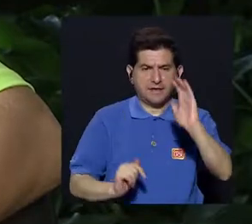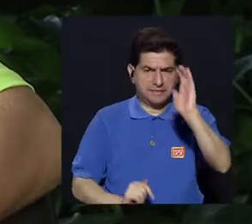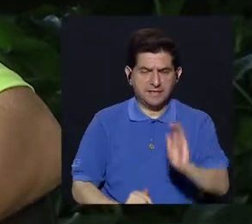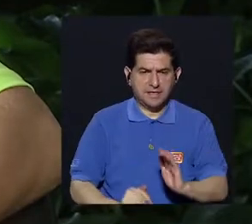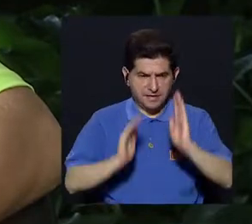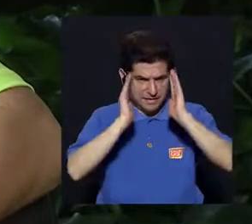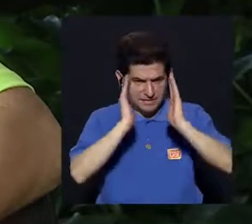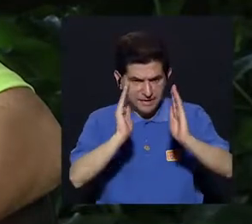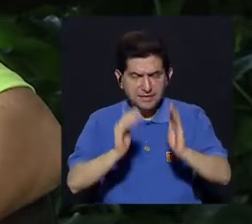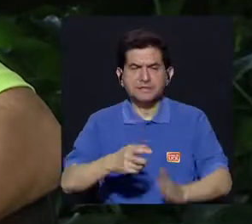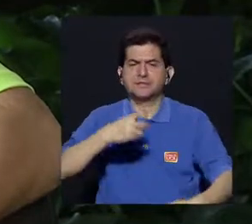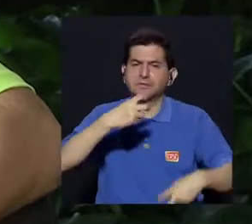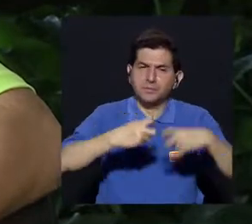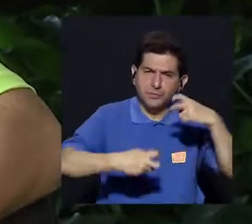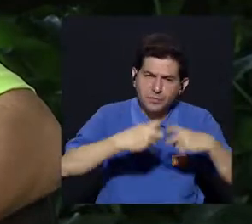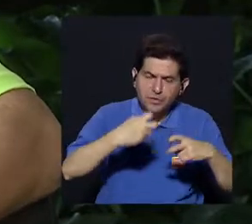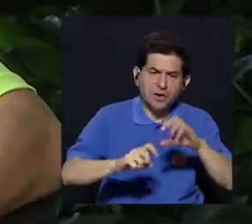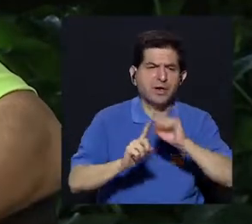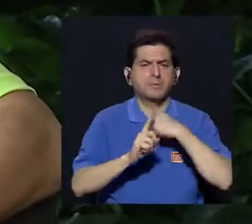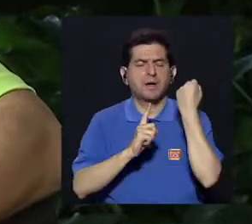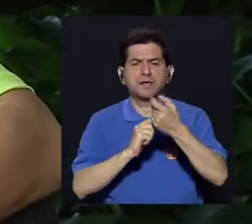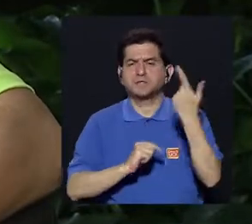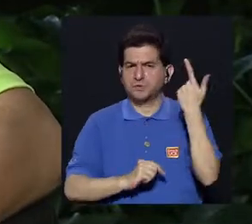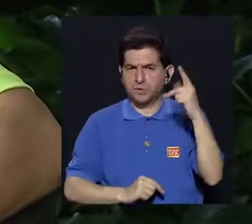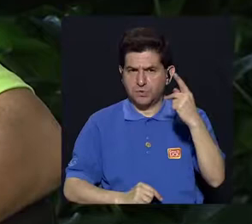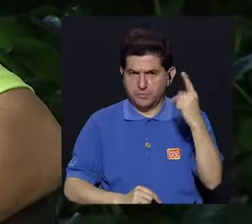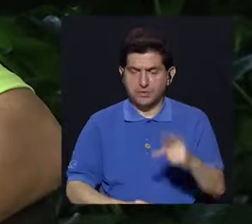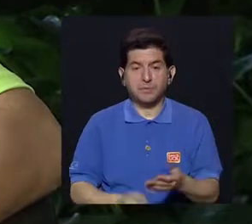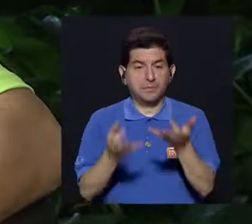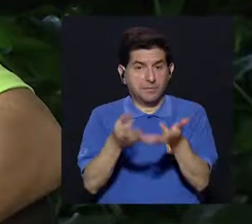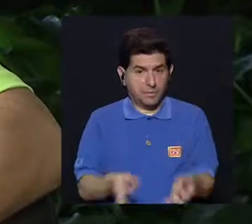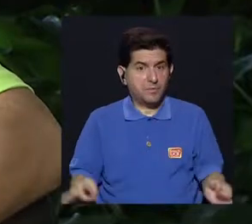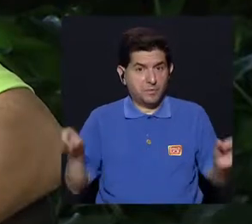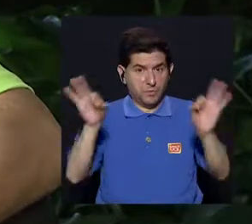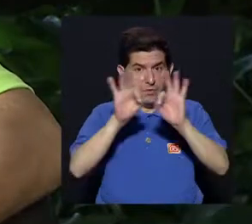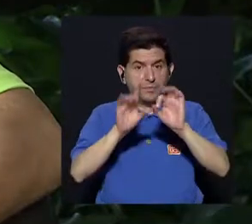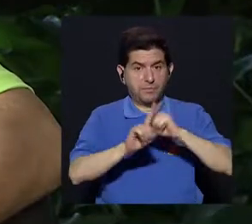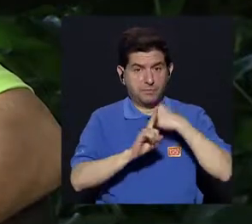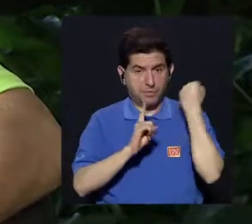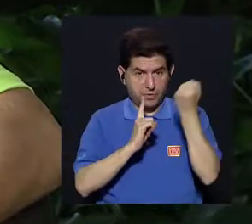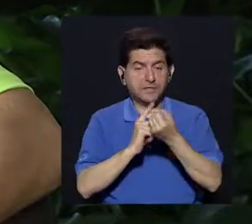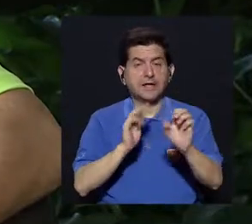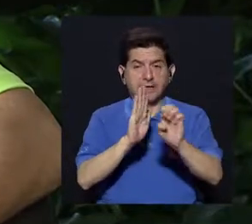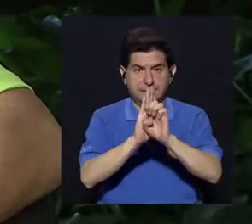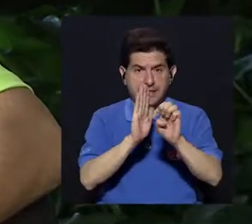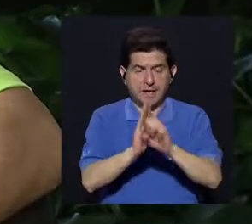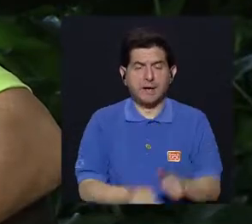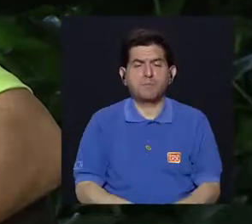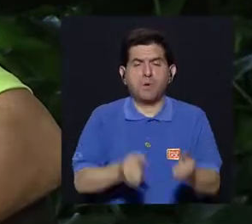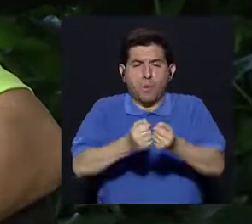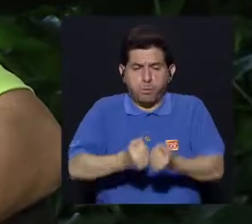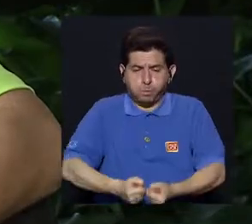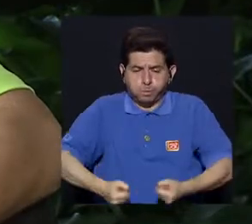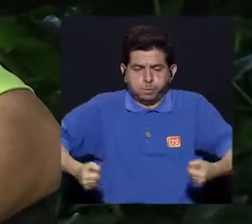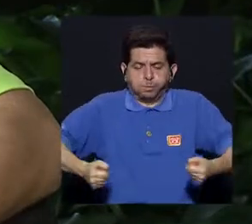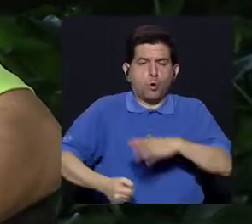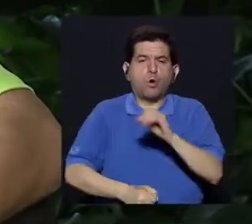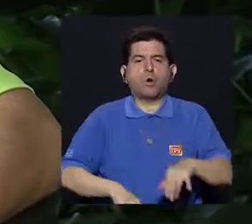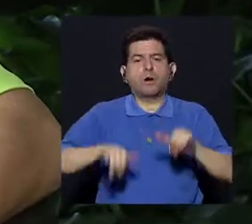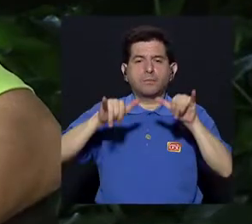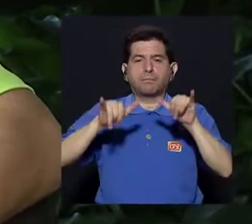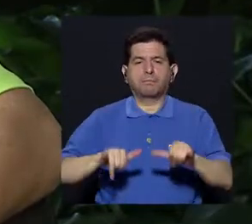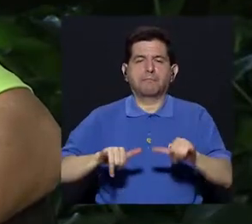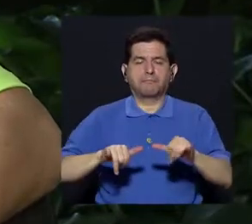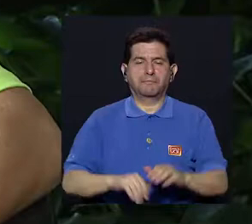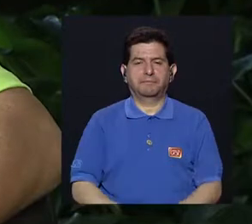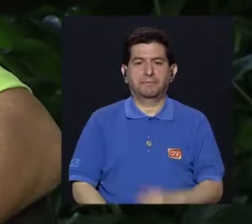infancia trastornos o factores de riesgo tan importantes en nuestra sociedad como son la obesidad y el